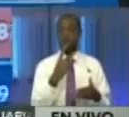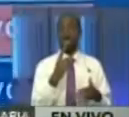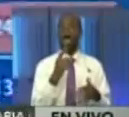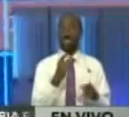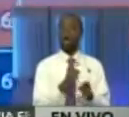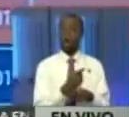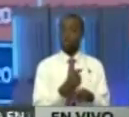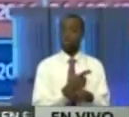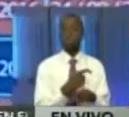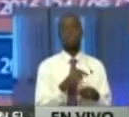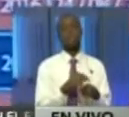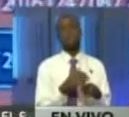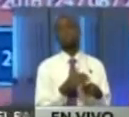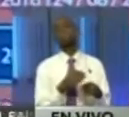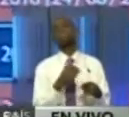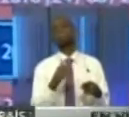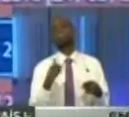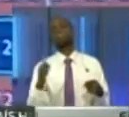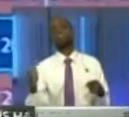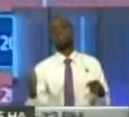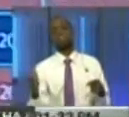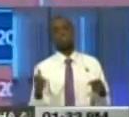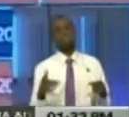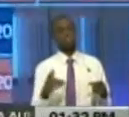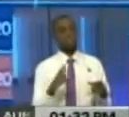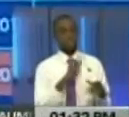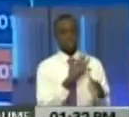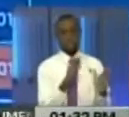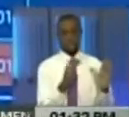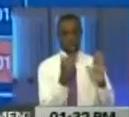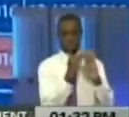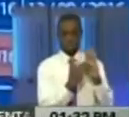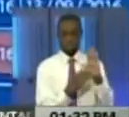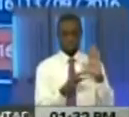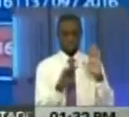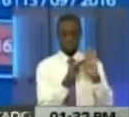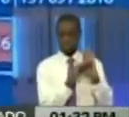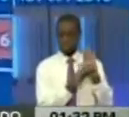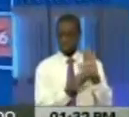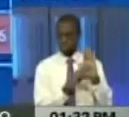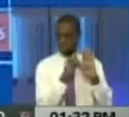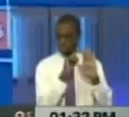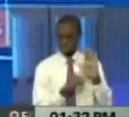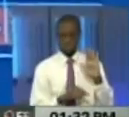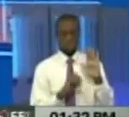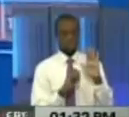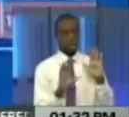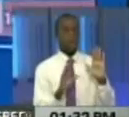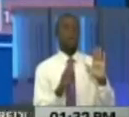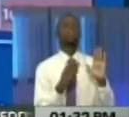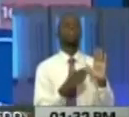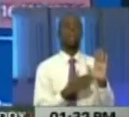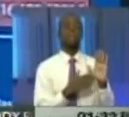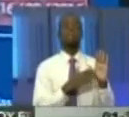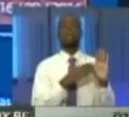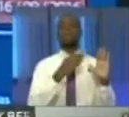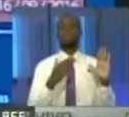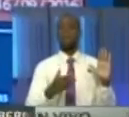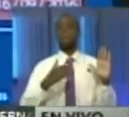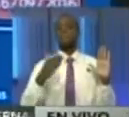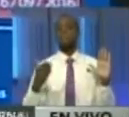adelante nosotros ajustamos con esa ya fija este lapso establecido, desprendimos